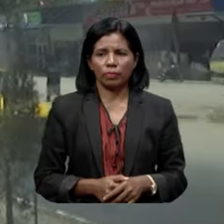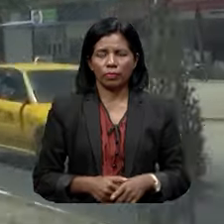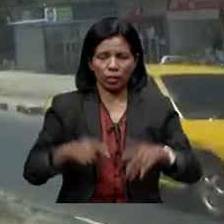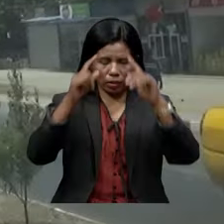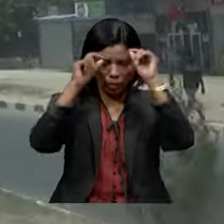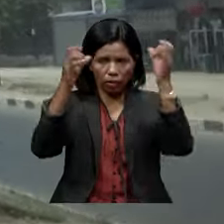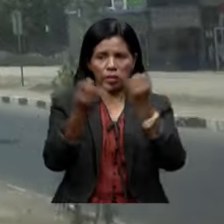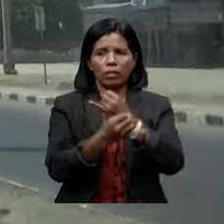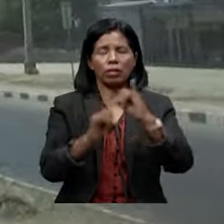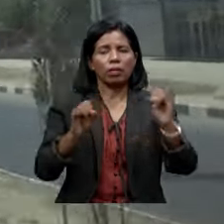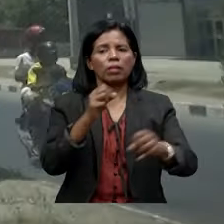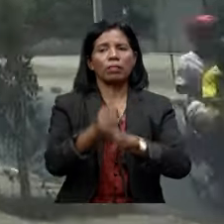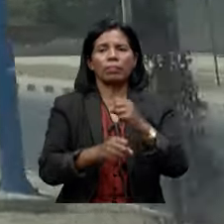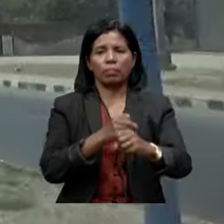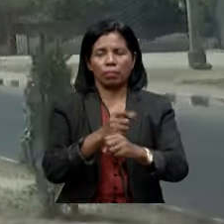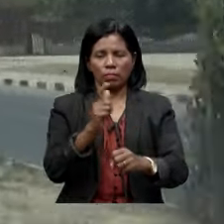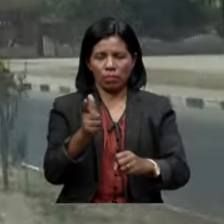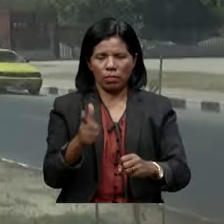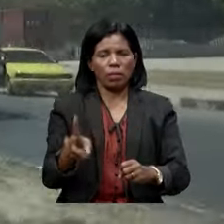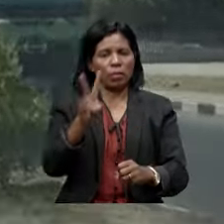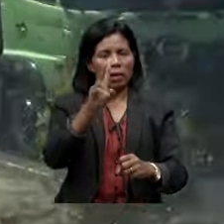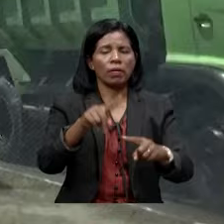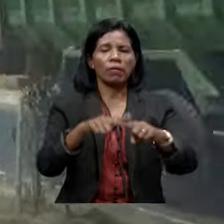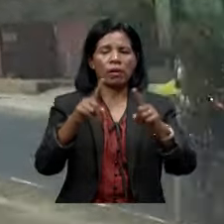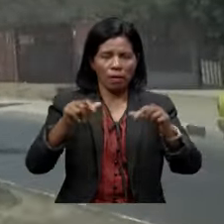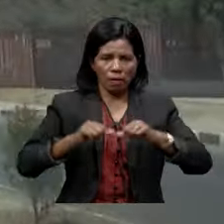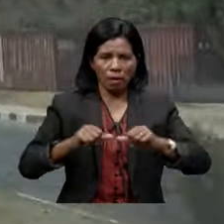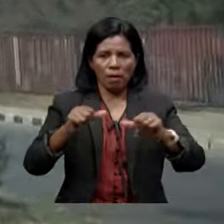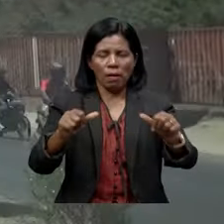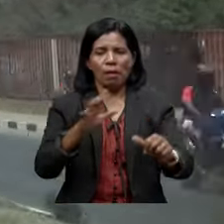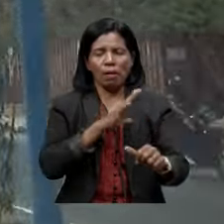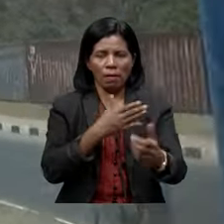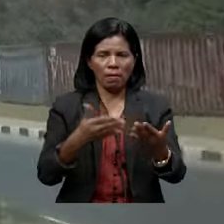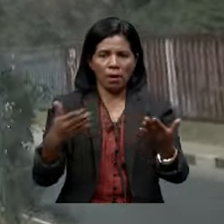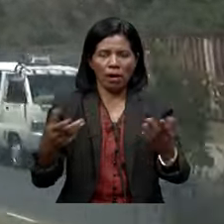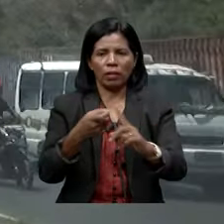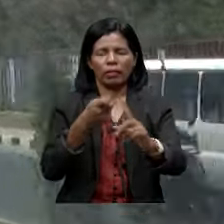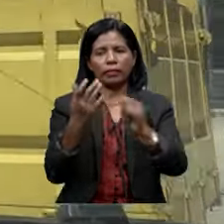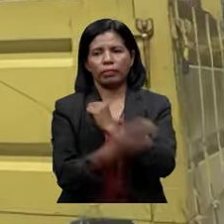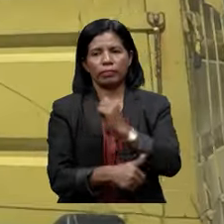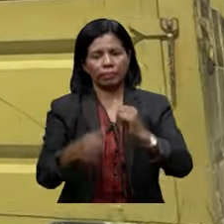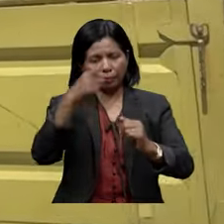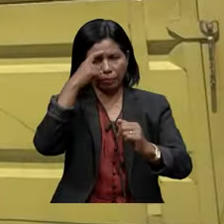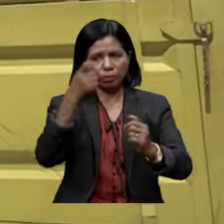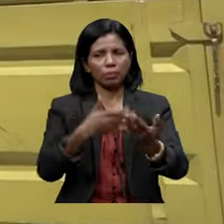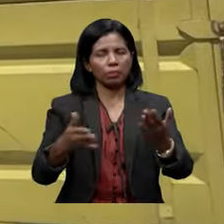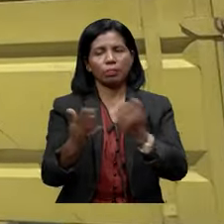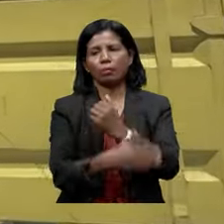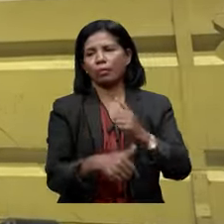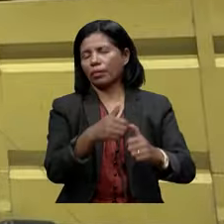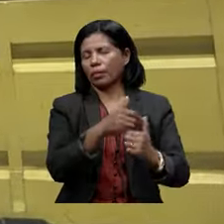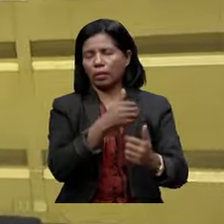Timor-Leste ukunan tiene en rua nulo recién rua ona, muy bien continúa depende de producto e importación, también producto y herrailar si